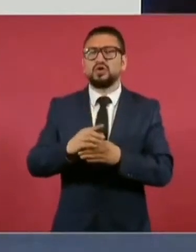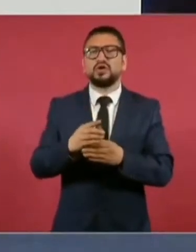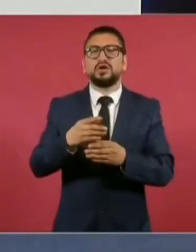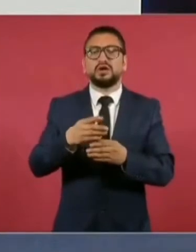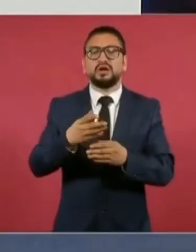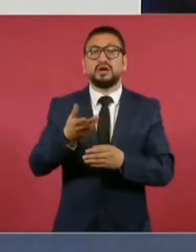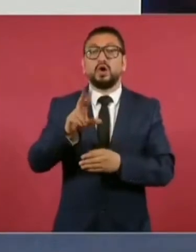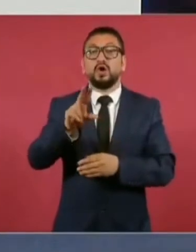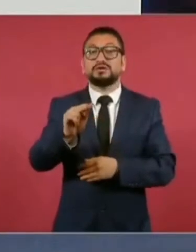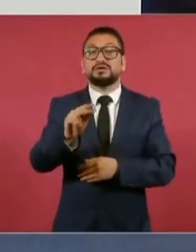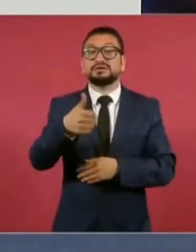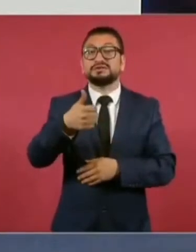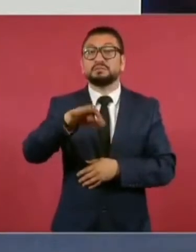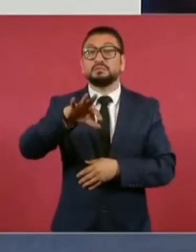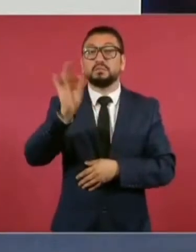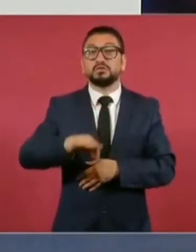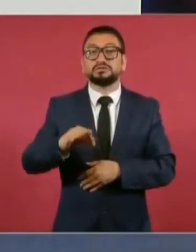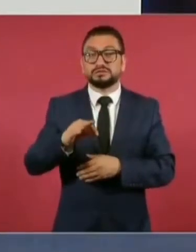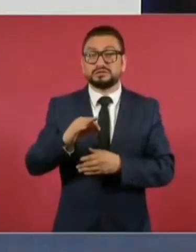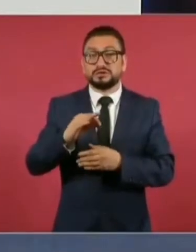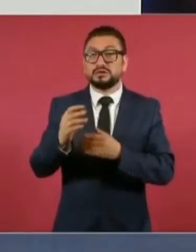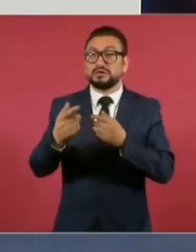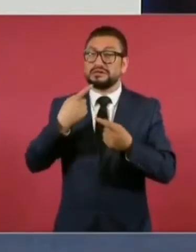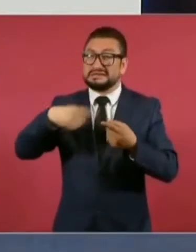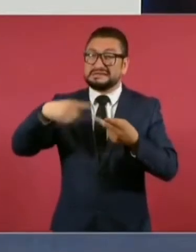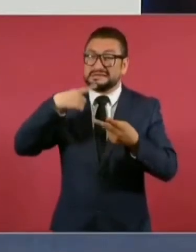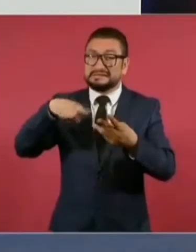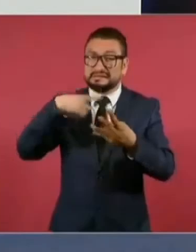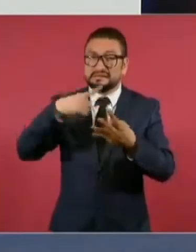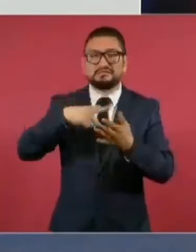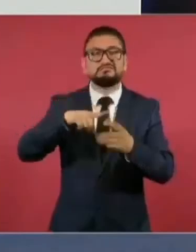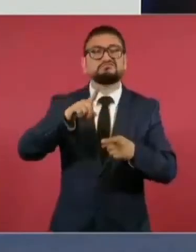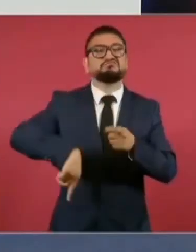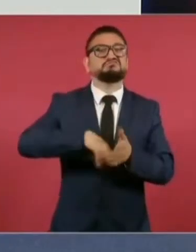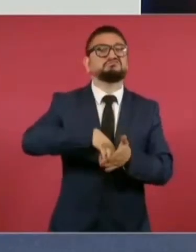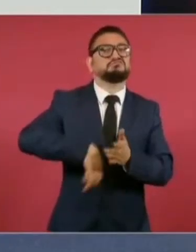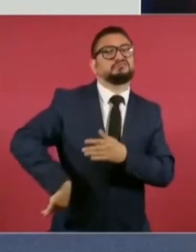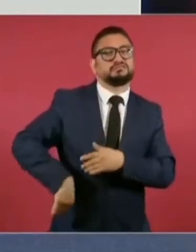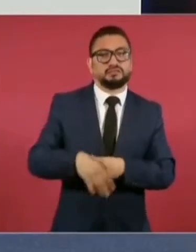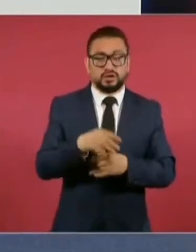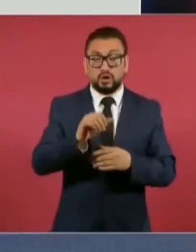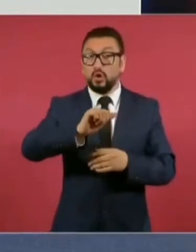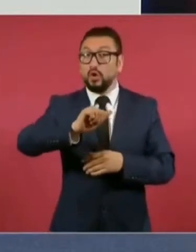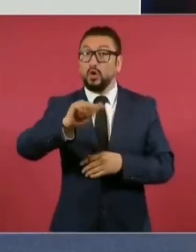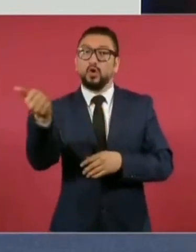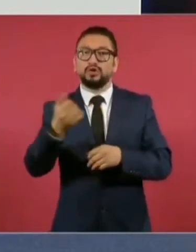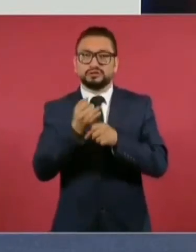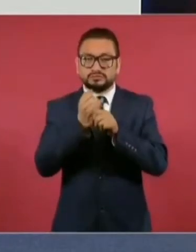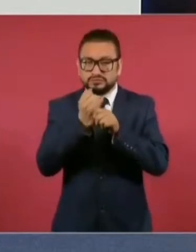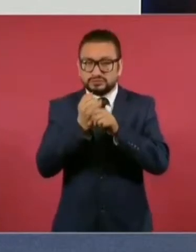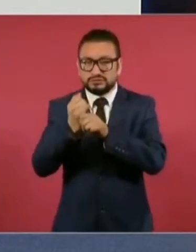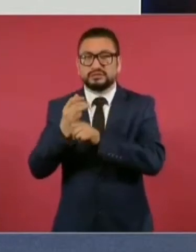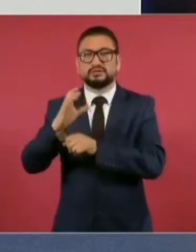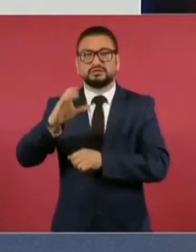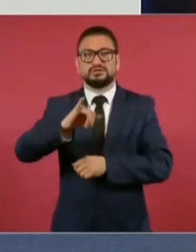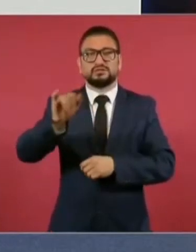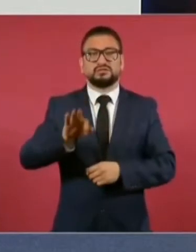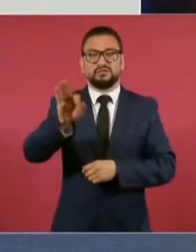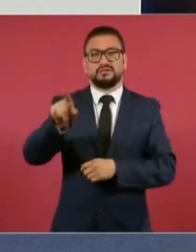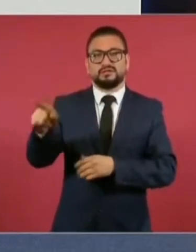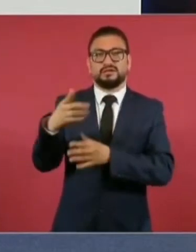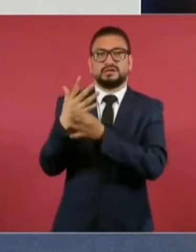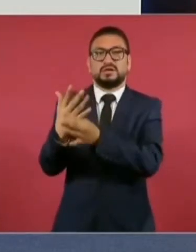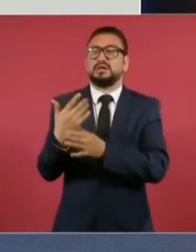el 86% de los casos. De las quejas que sí se investigaron, el Consejo de la Judicatura